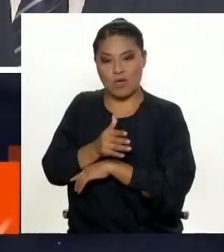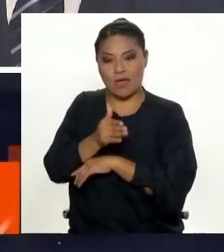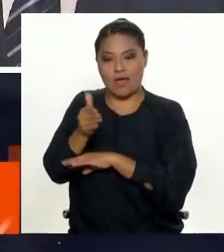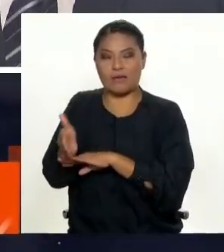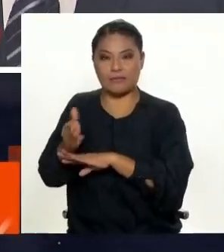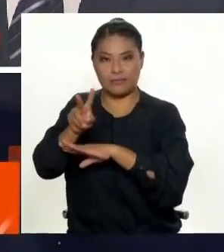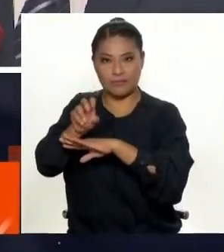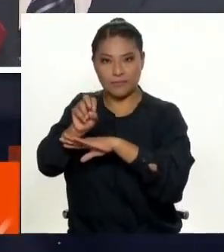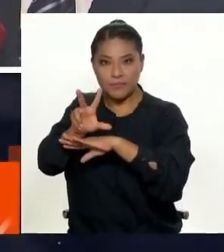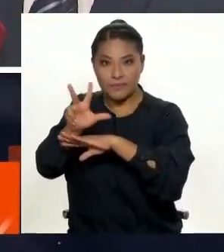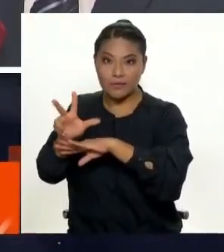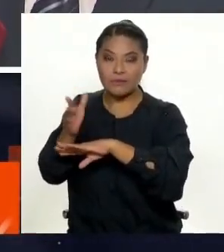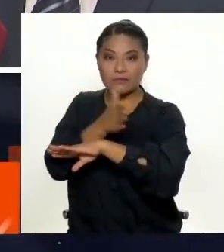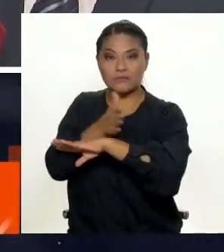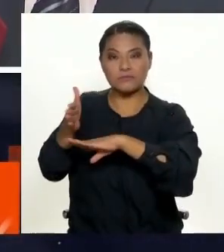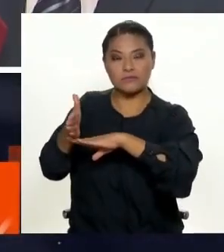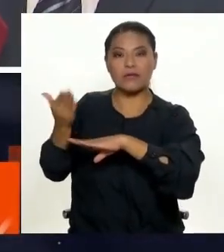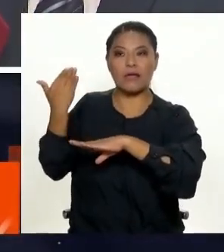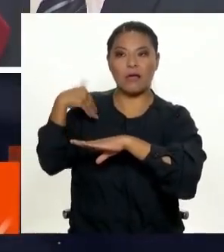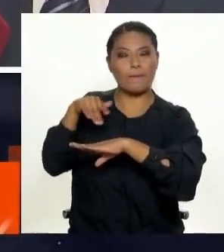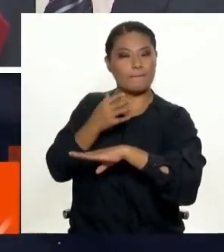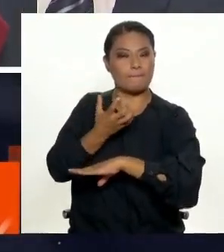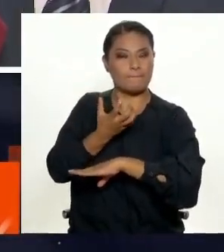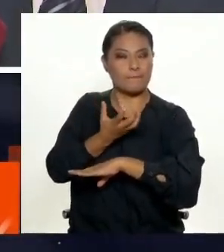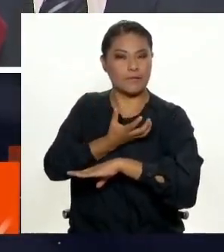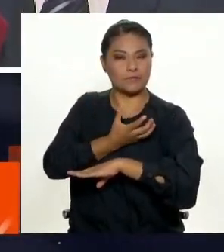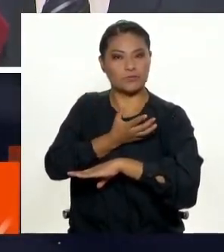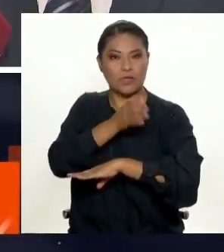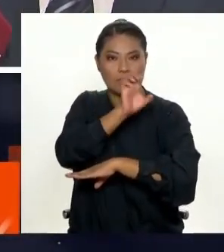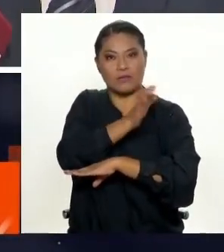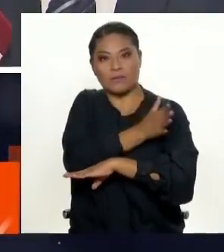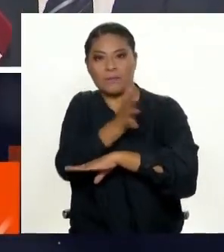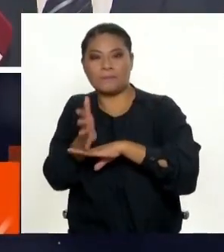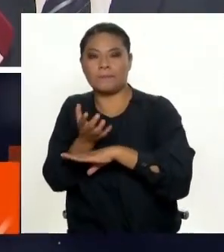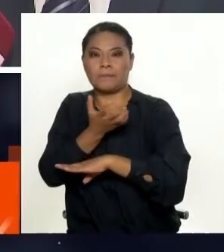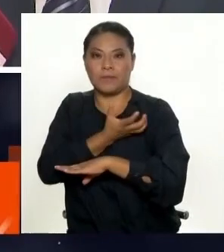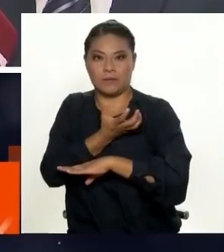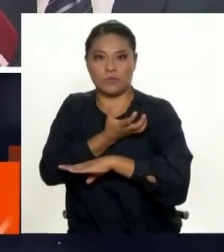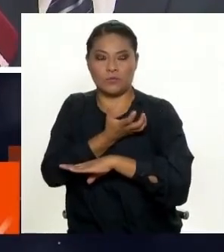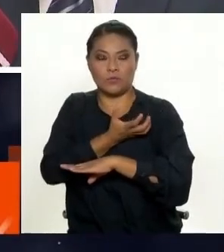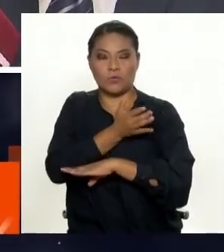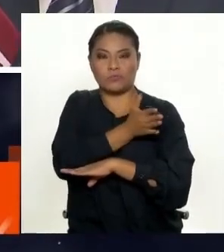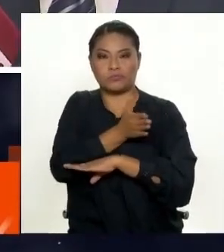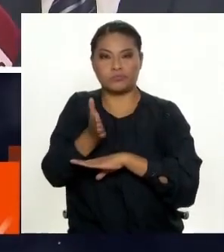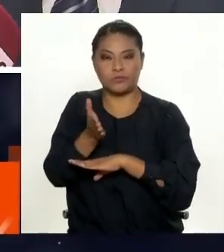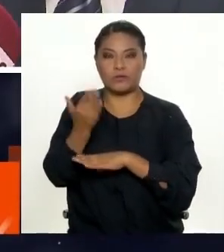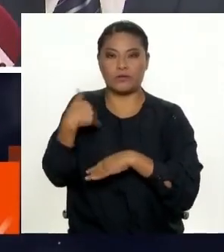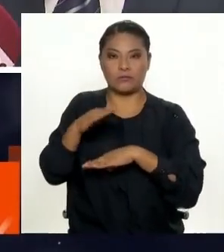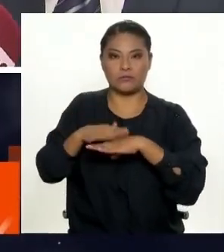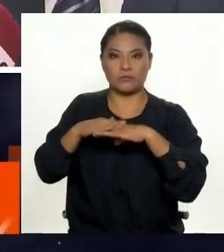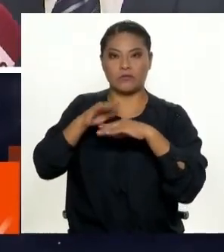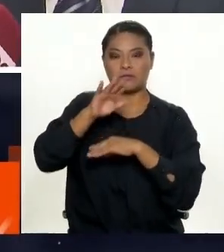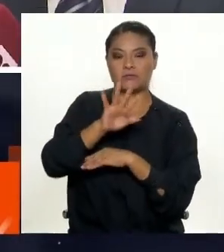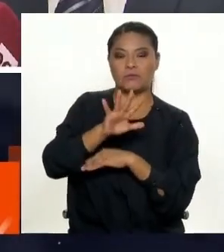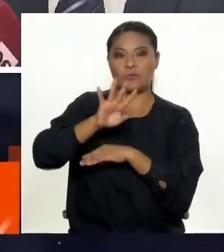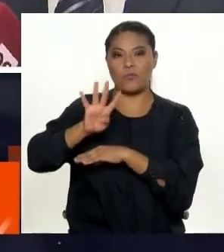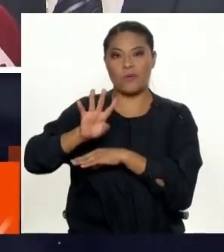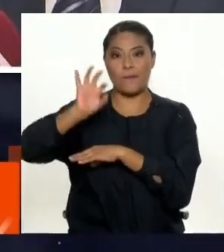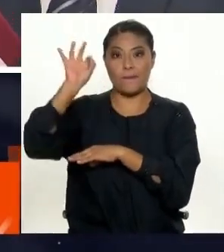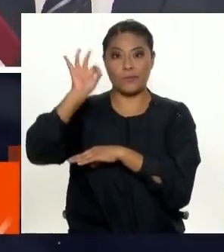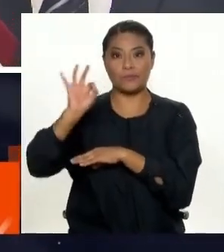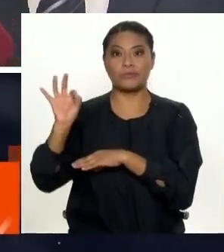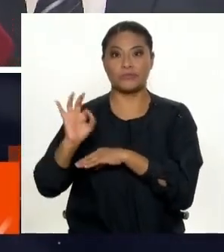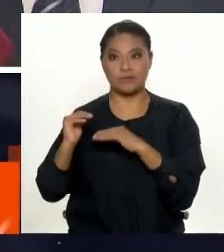en el periodo de enero a mayo, vemos que hubo un incremento del orden del 54%